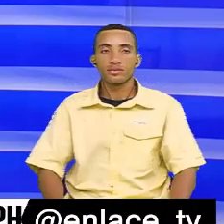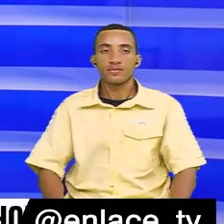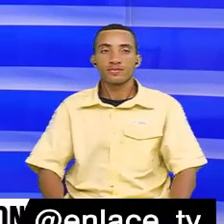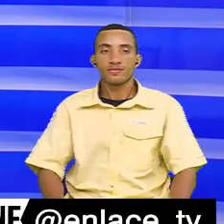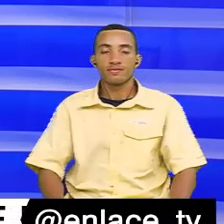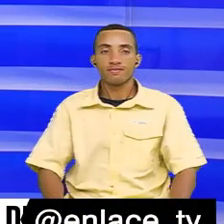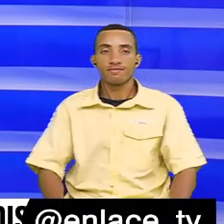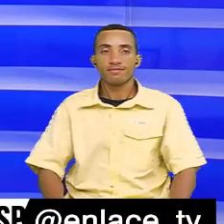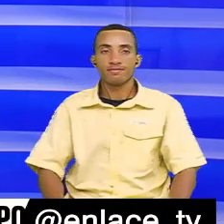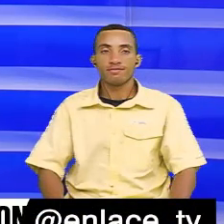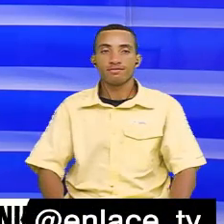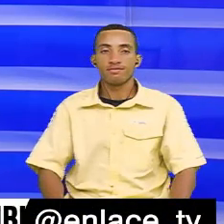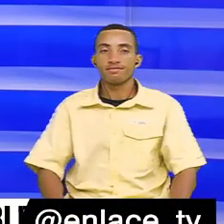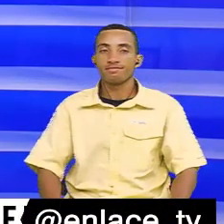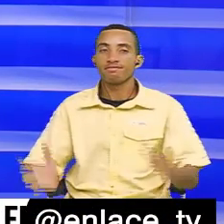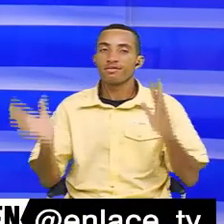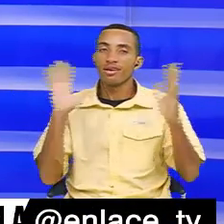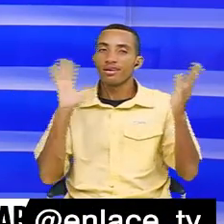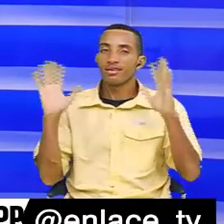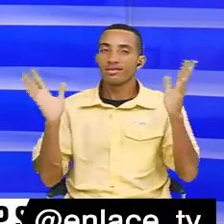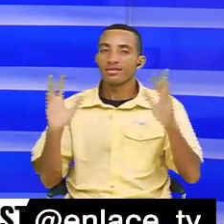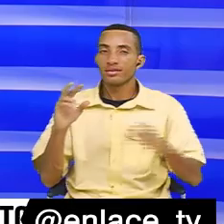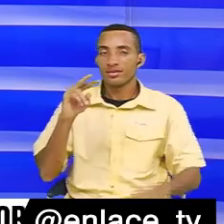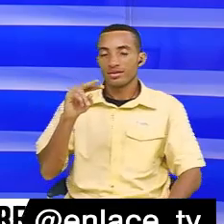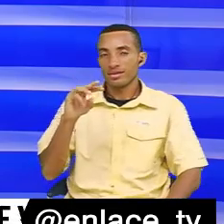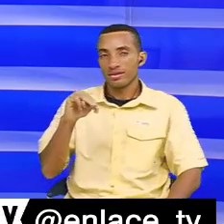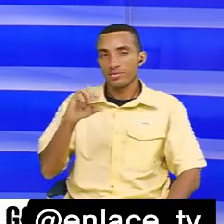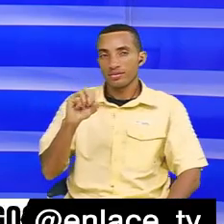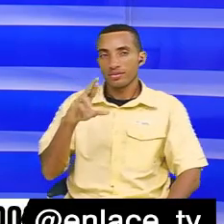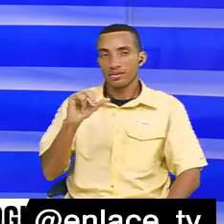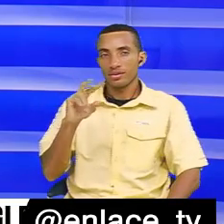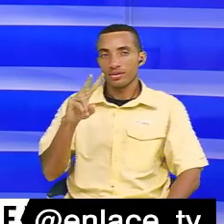Y hablando de Maravillas Centro Comercial, les cuento que hasta mañana,